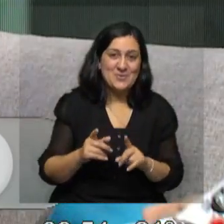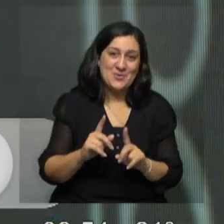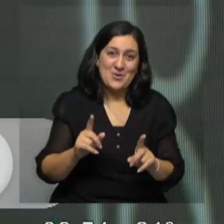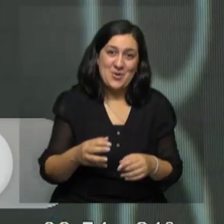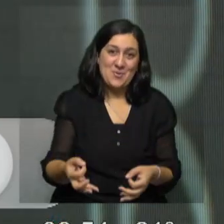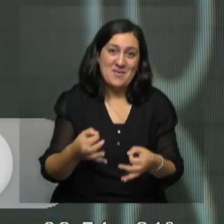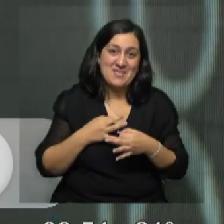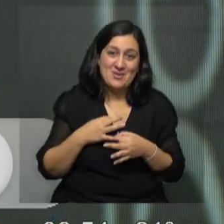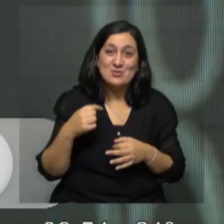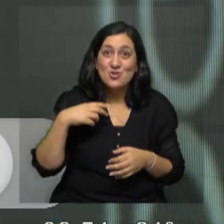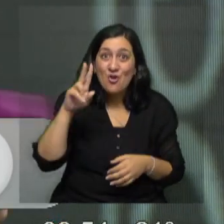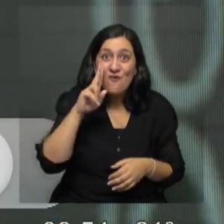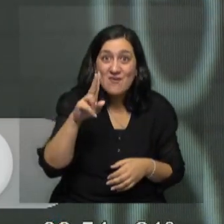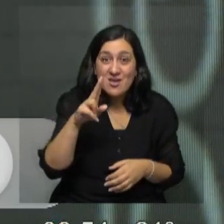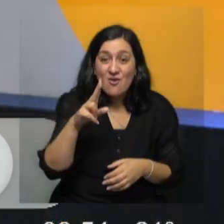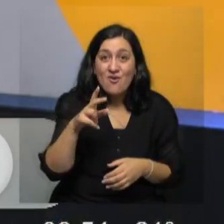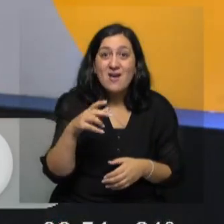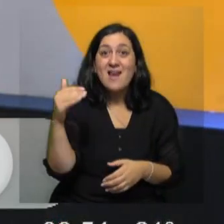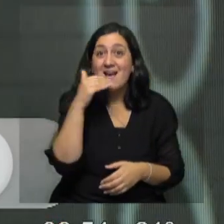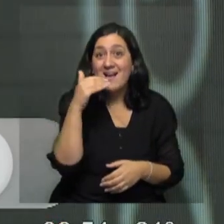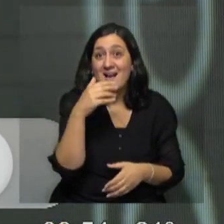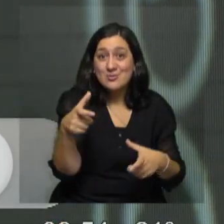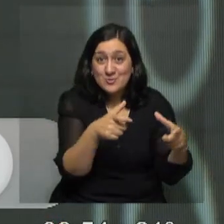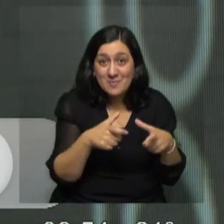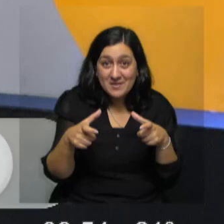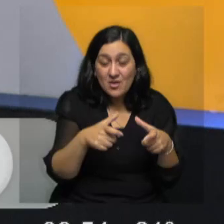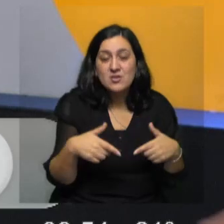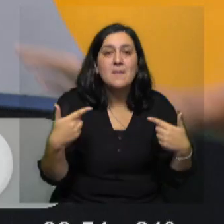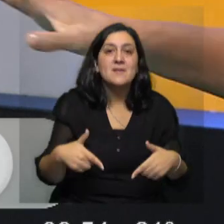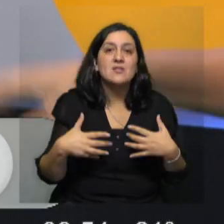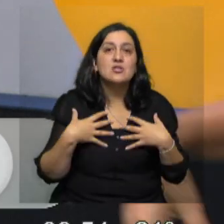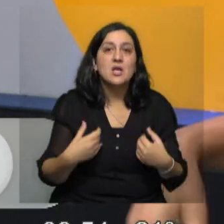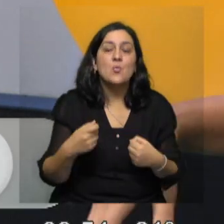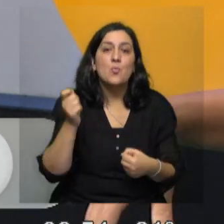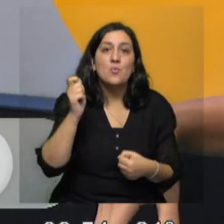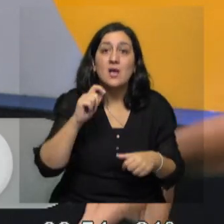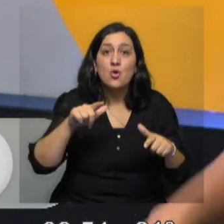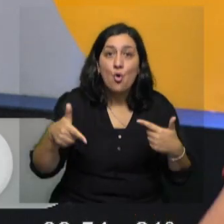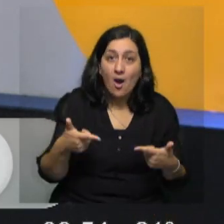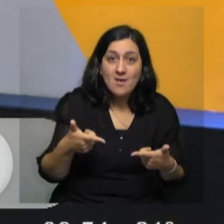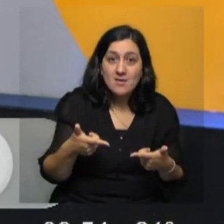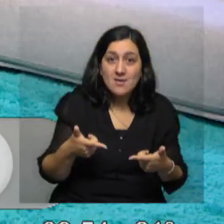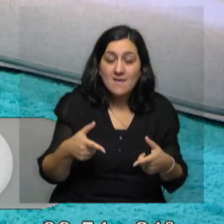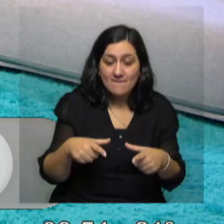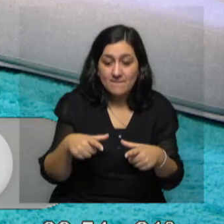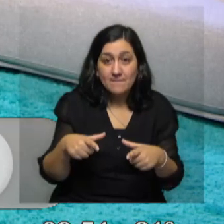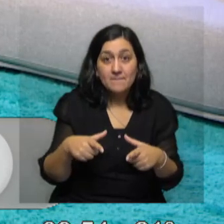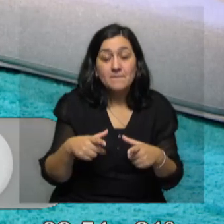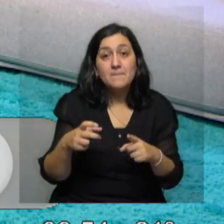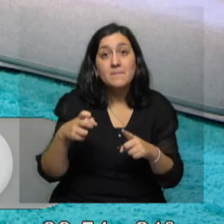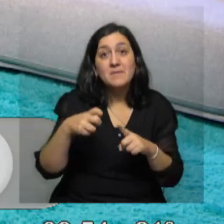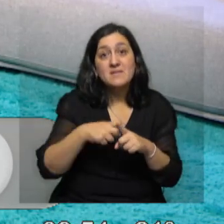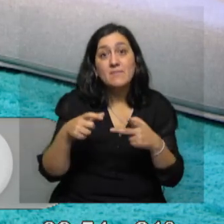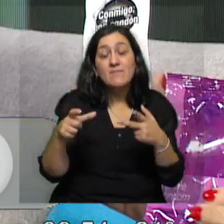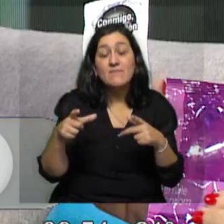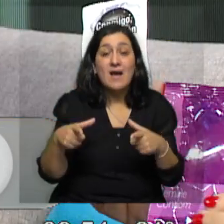No me dijo. Lo vi yo. Lo veo yo en la caja del supermercado. Me da mucho curiosidad. ¿Y el Ministerio de Salud Pública no tiene vaginales de regalo, así como